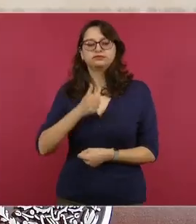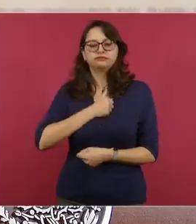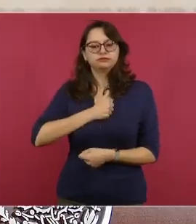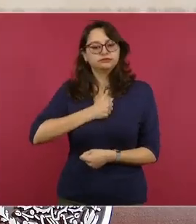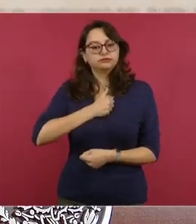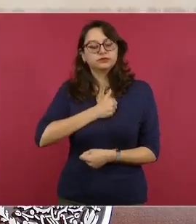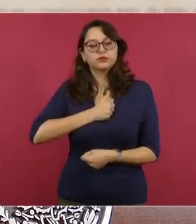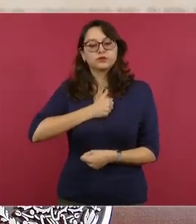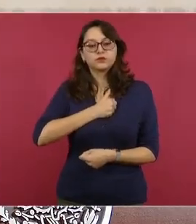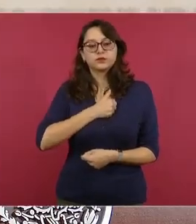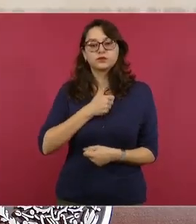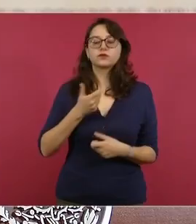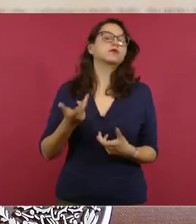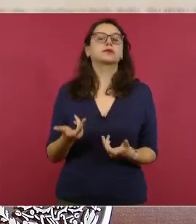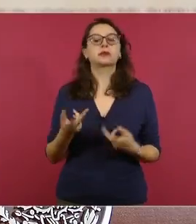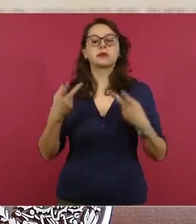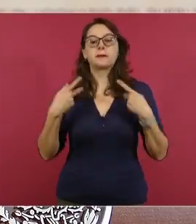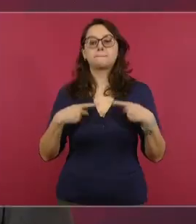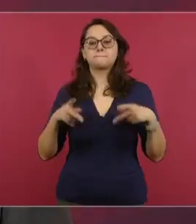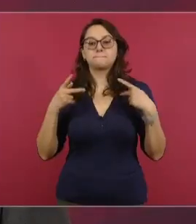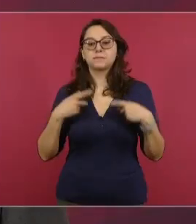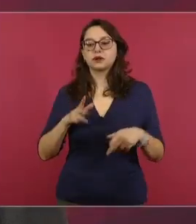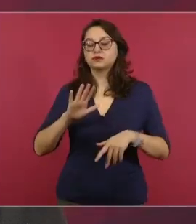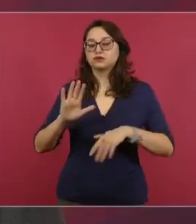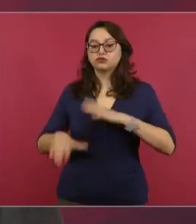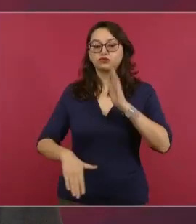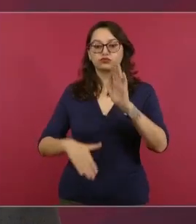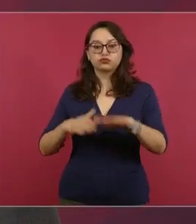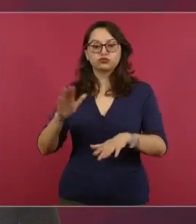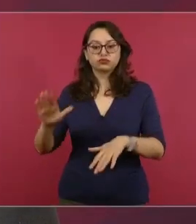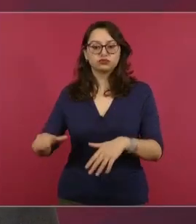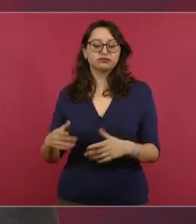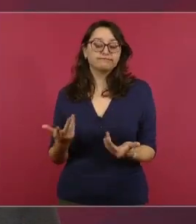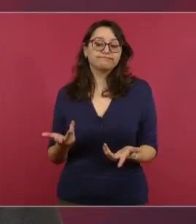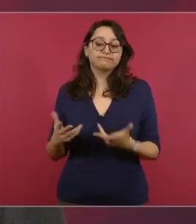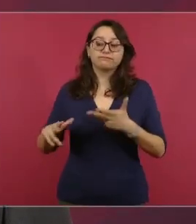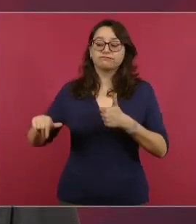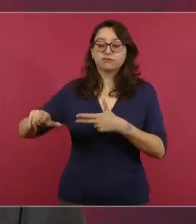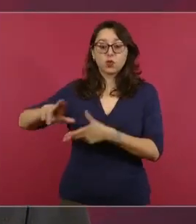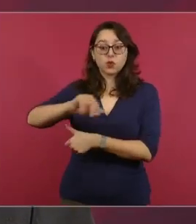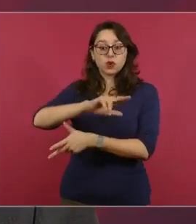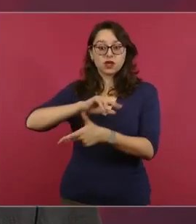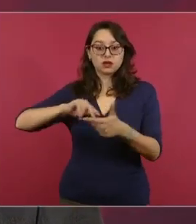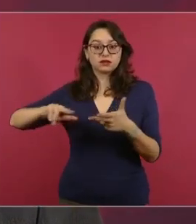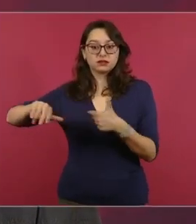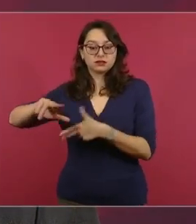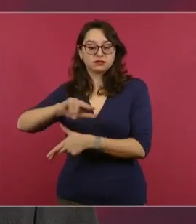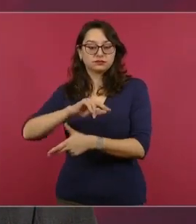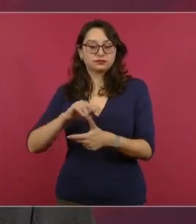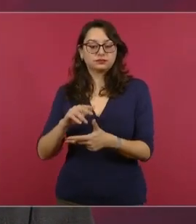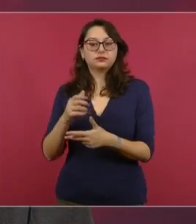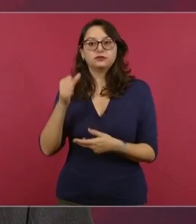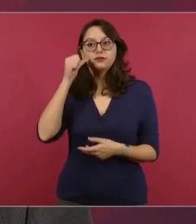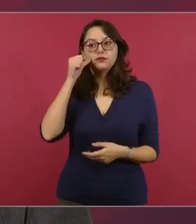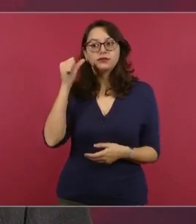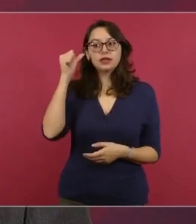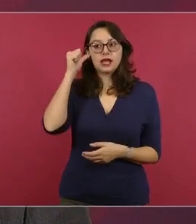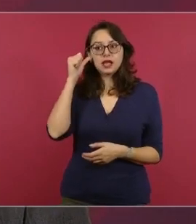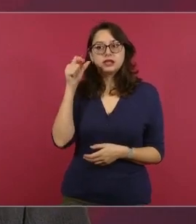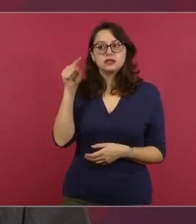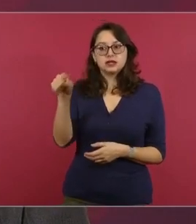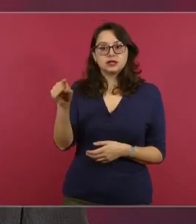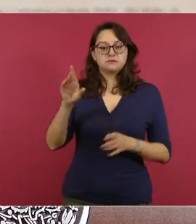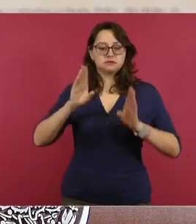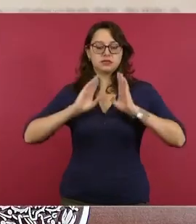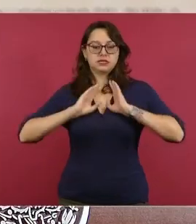efecto del huracán. Ayer nos decía el comandante de la zona militar en